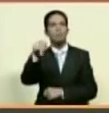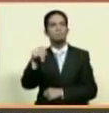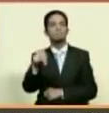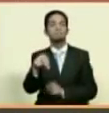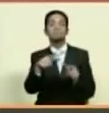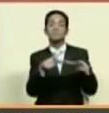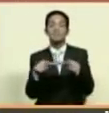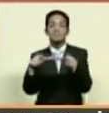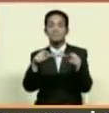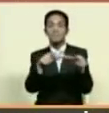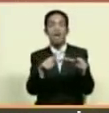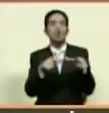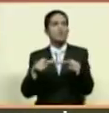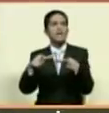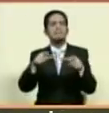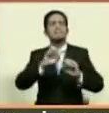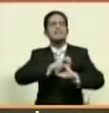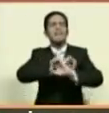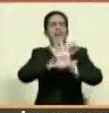espacio transparente,